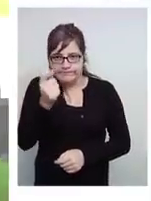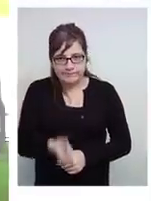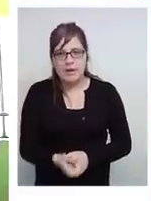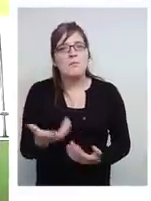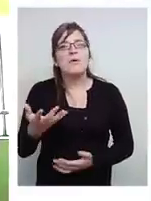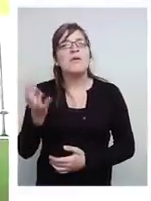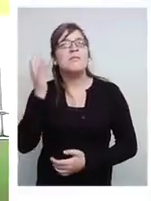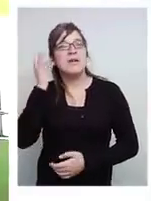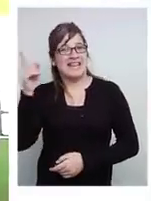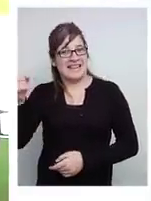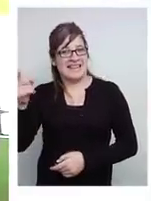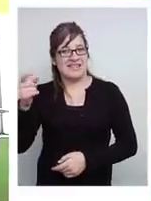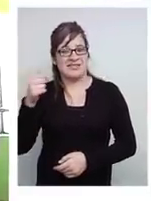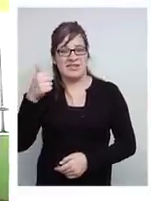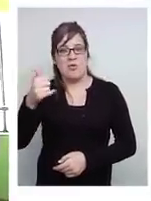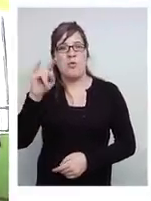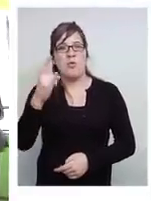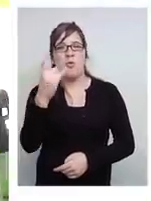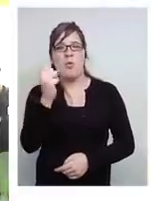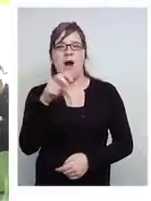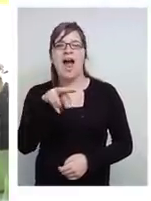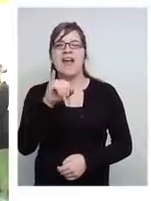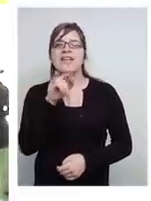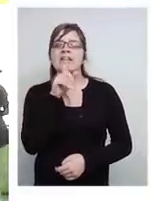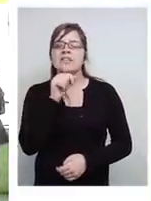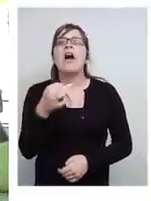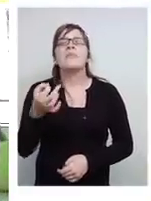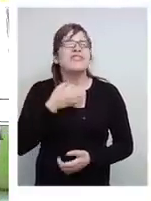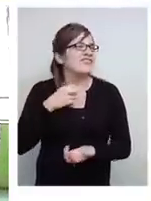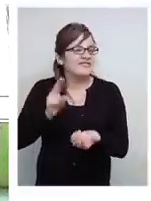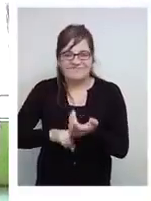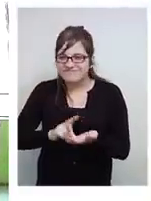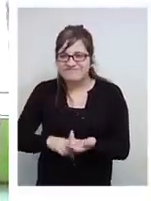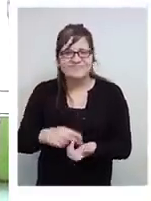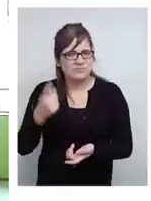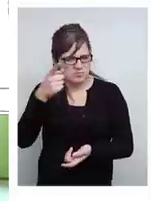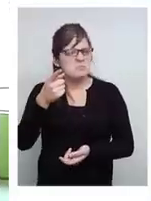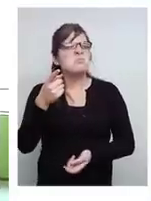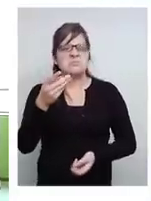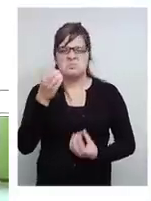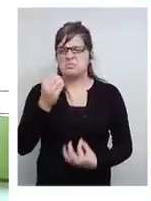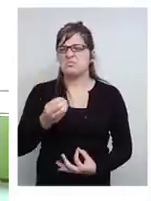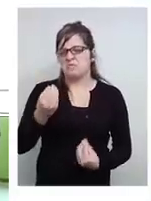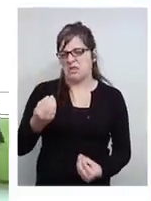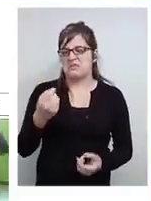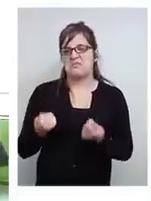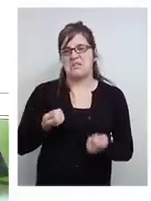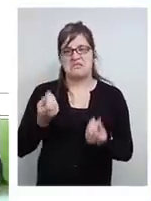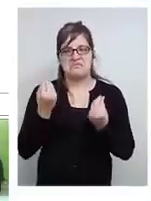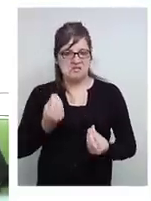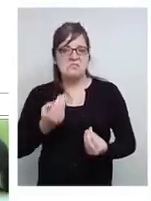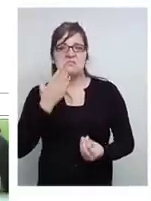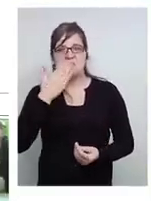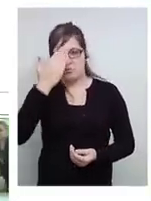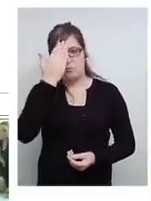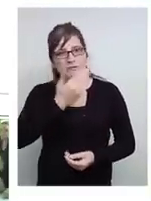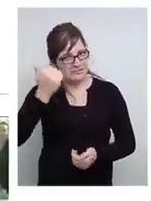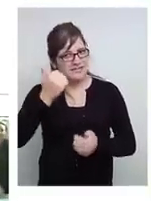porque Juanita en realidad ya fue súper honesta y me dijo que ella pensaba que yo podía bailar profesionalmente,